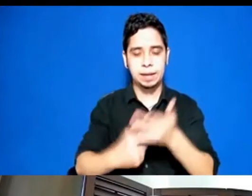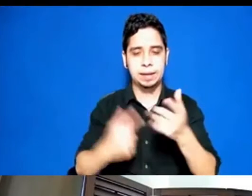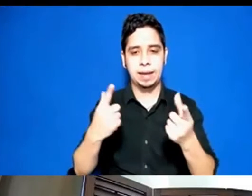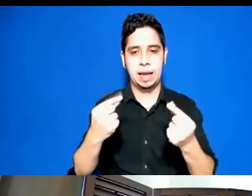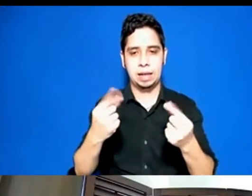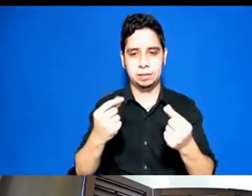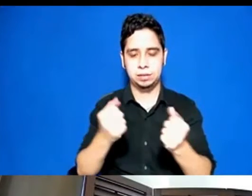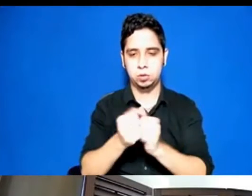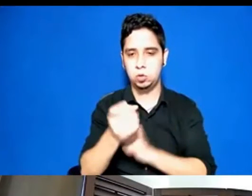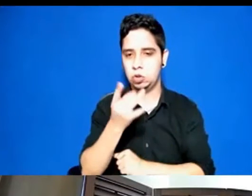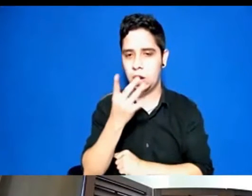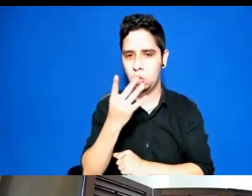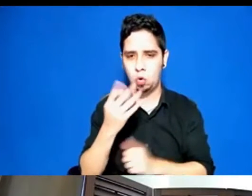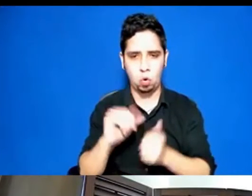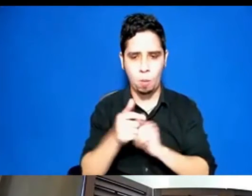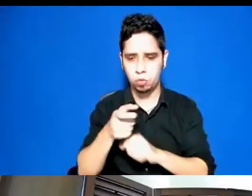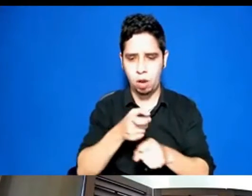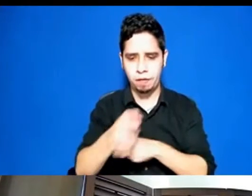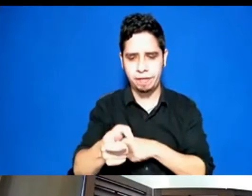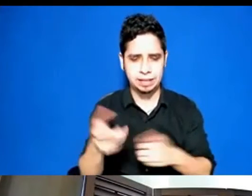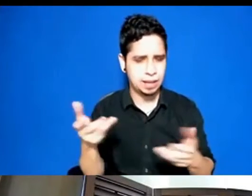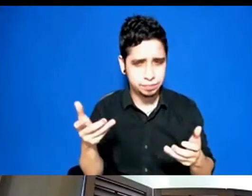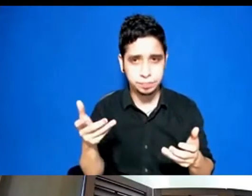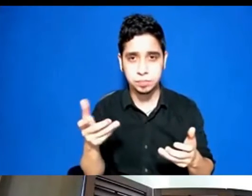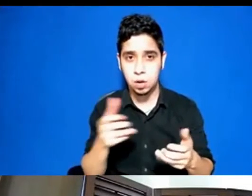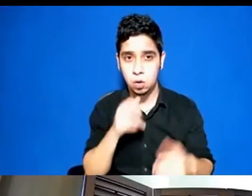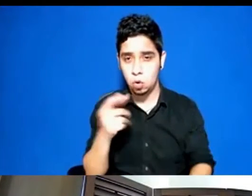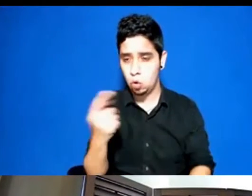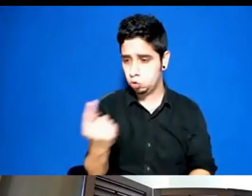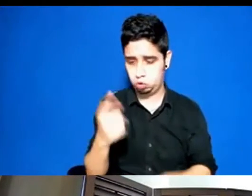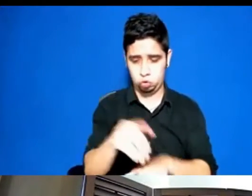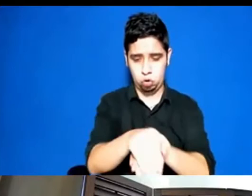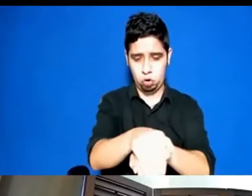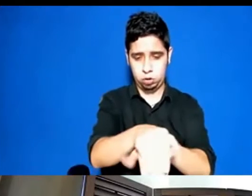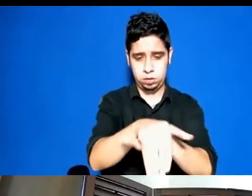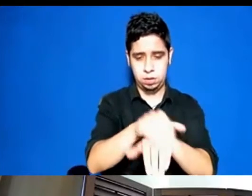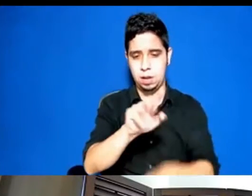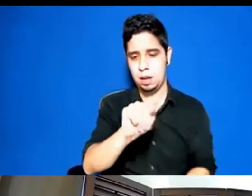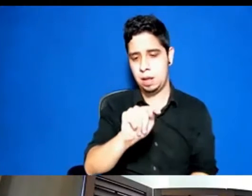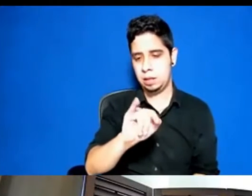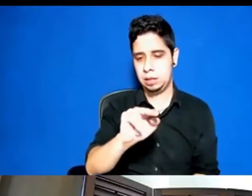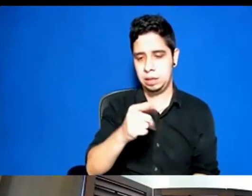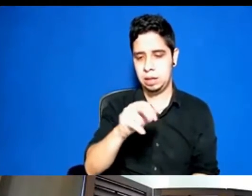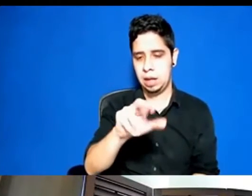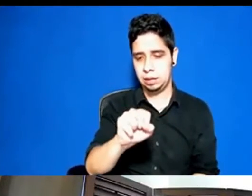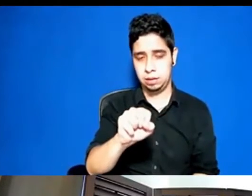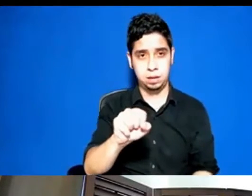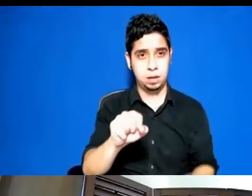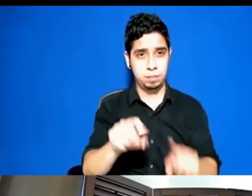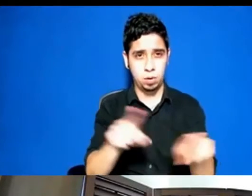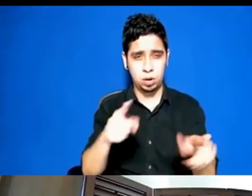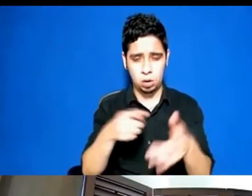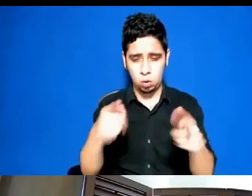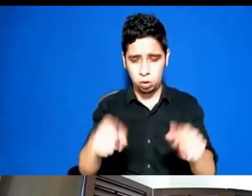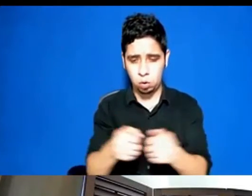lumínica con respecto no tan solo a las tinglares que vienen a desovar, sino realmente a las chiquitas, las que